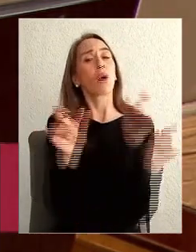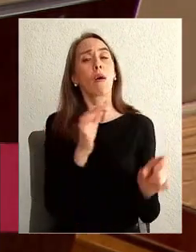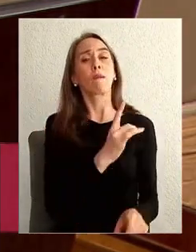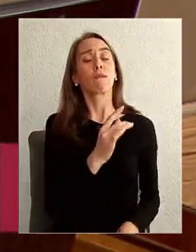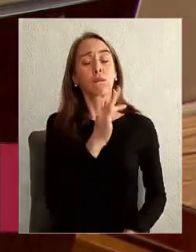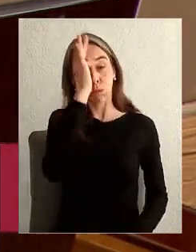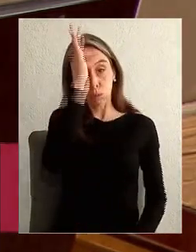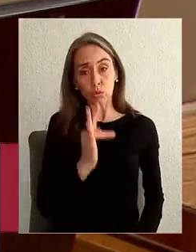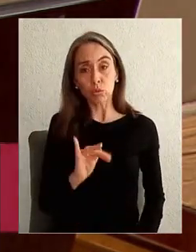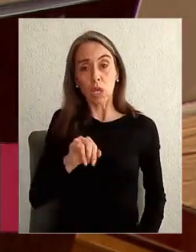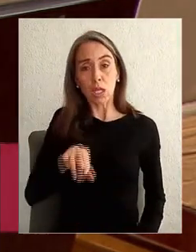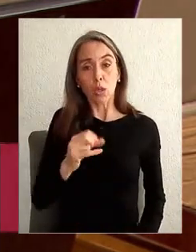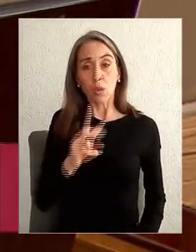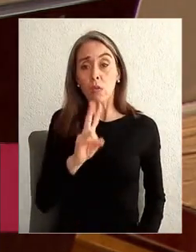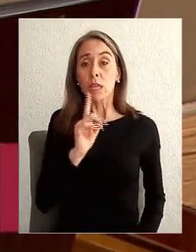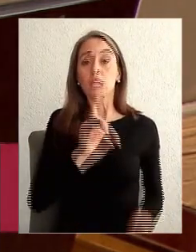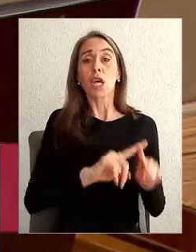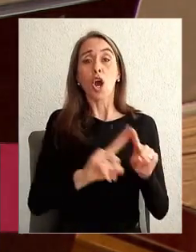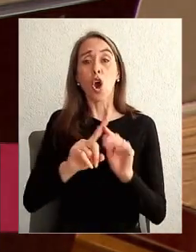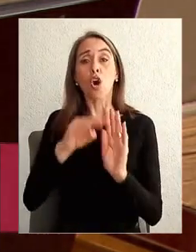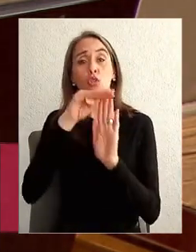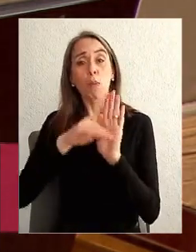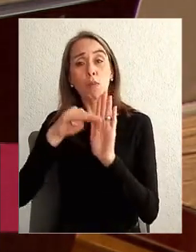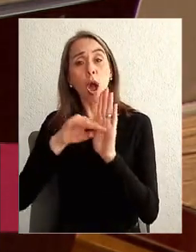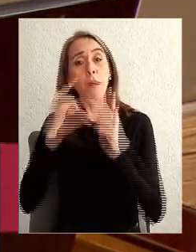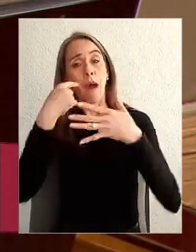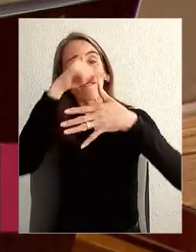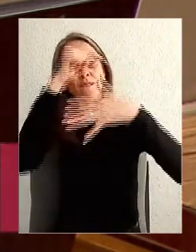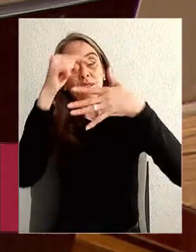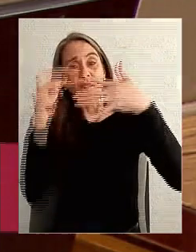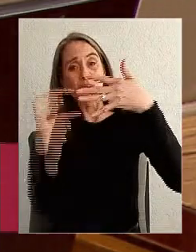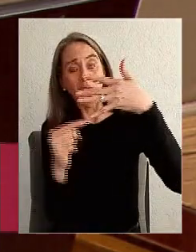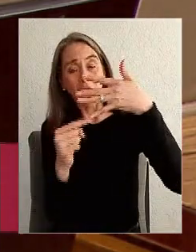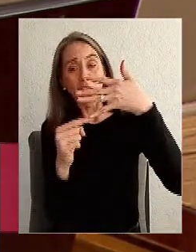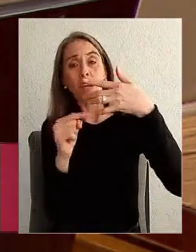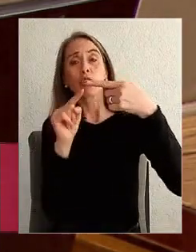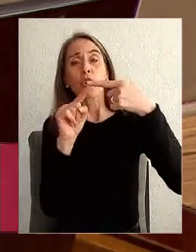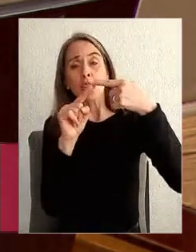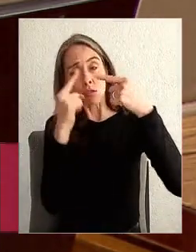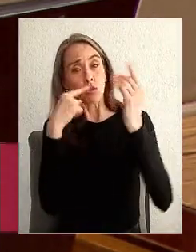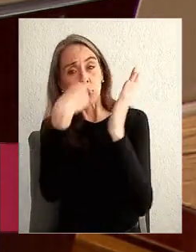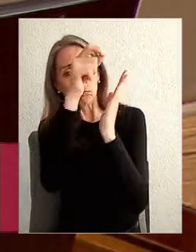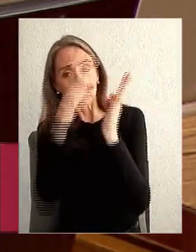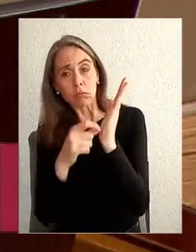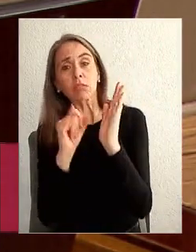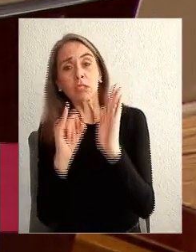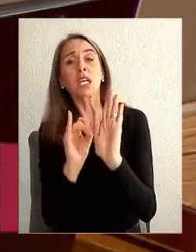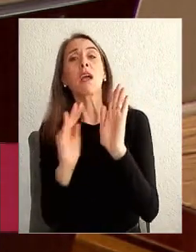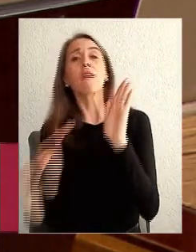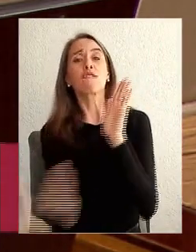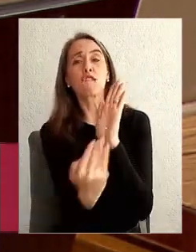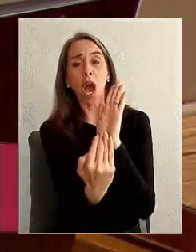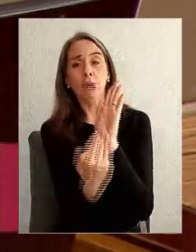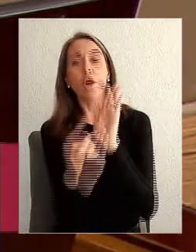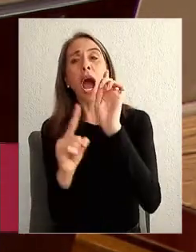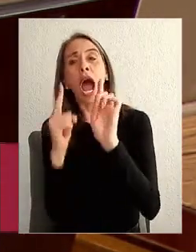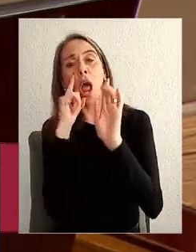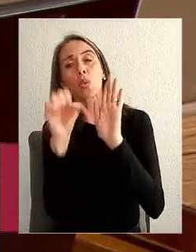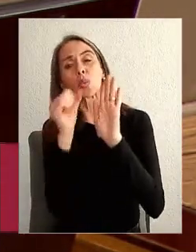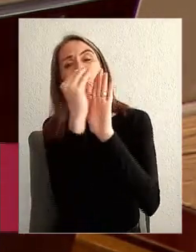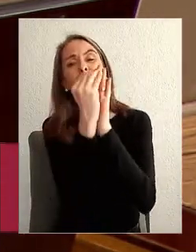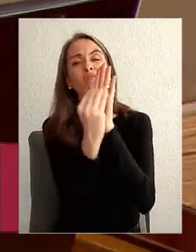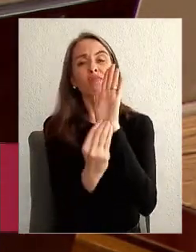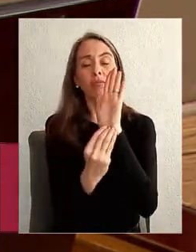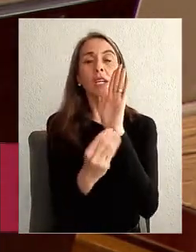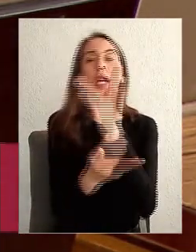igual que los demás programas del INJUB, está en proceso de resolución favorable, la que obtuvo observaciones, que la última versión antes de ser aprobada,